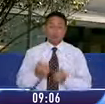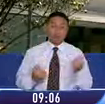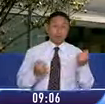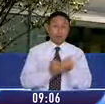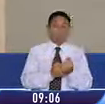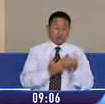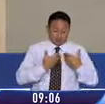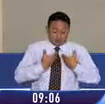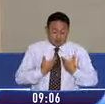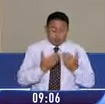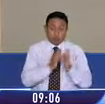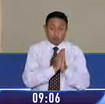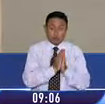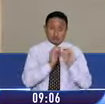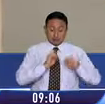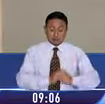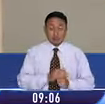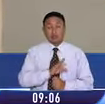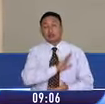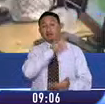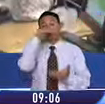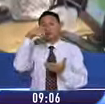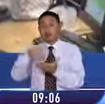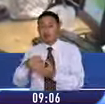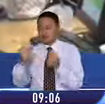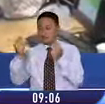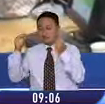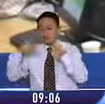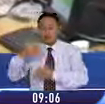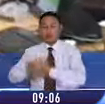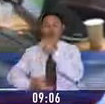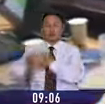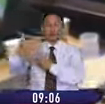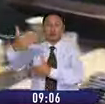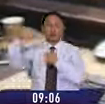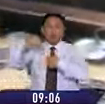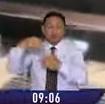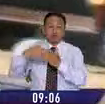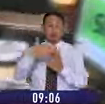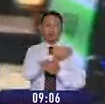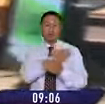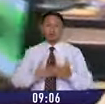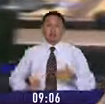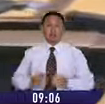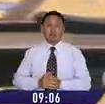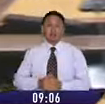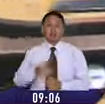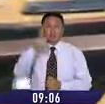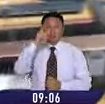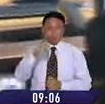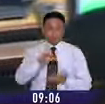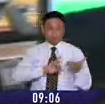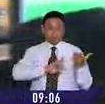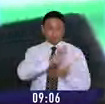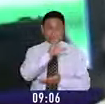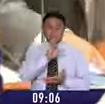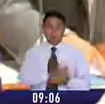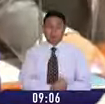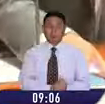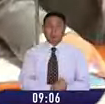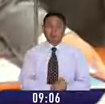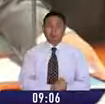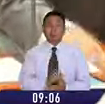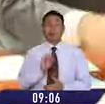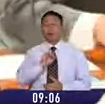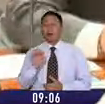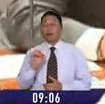de sus demandas, entonces se retomará de inmediato el juicio político contra el presidente de la República, Guillermo Lasso.